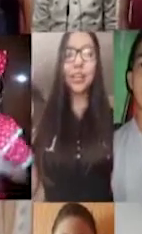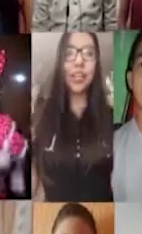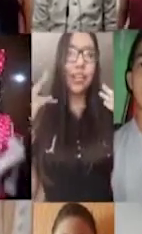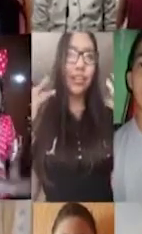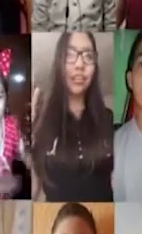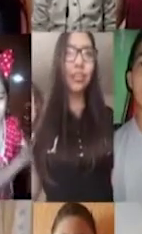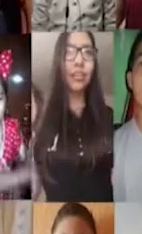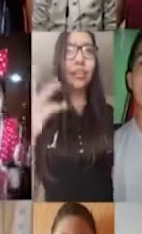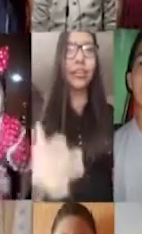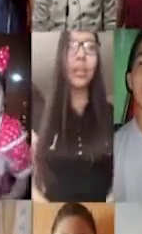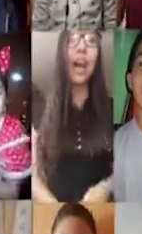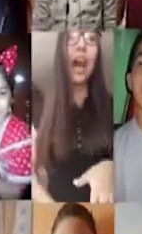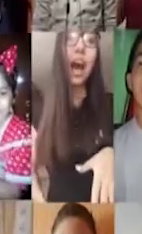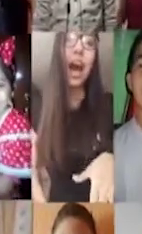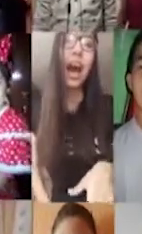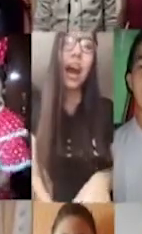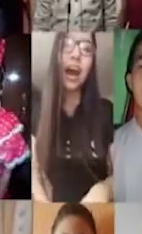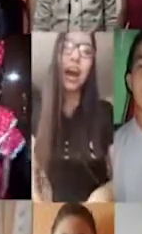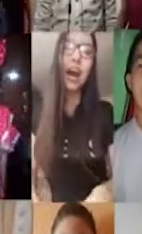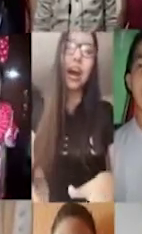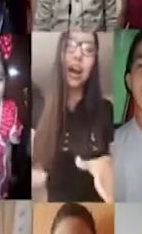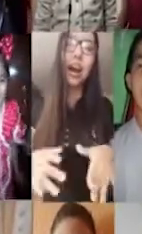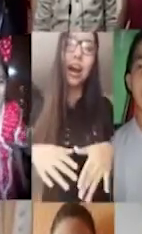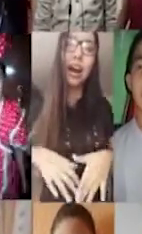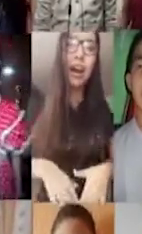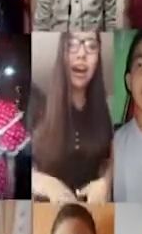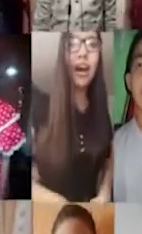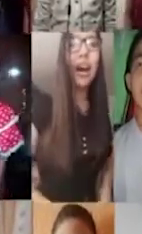pálido color.